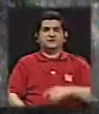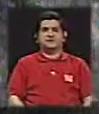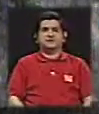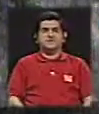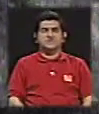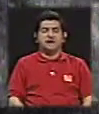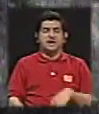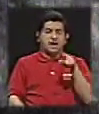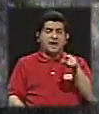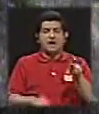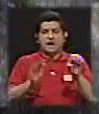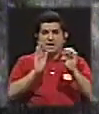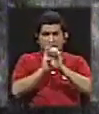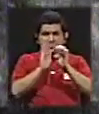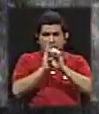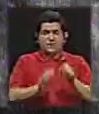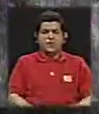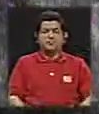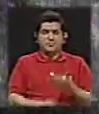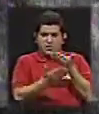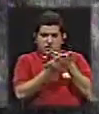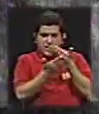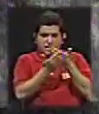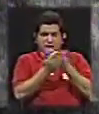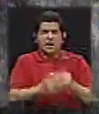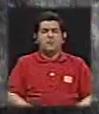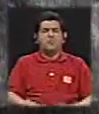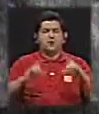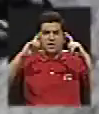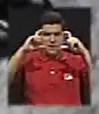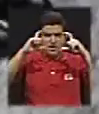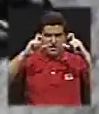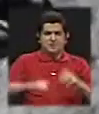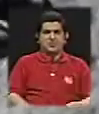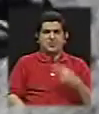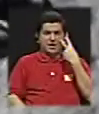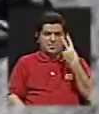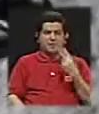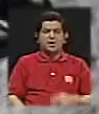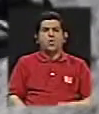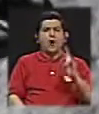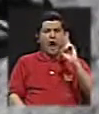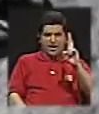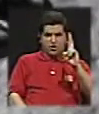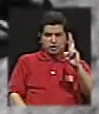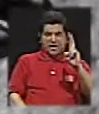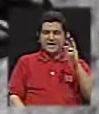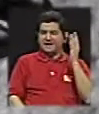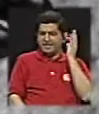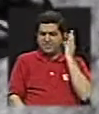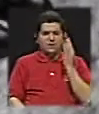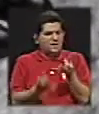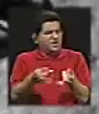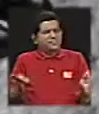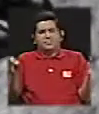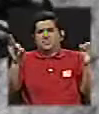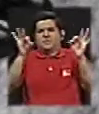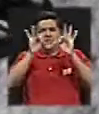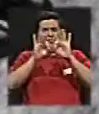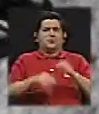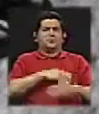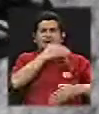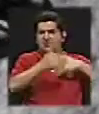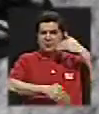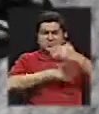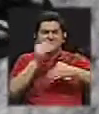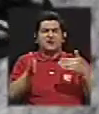veo ganado en este ensayo fotográfico, veo además a doña Rosalina, que es un baluarte de nuestro